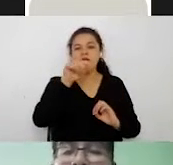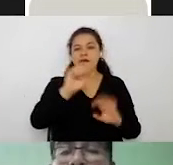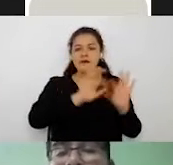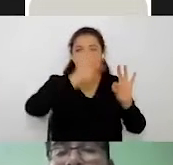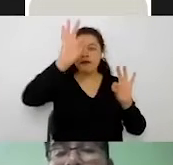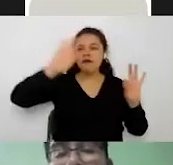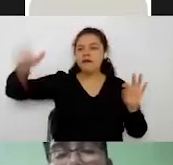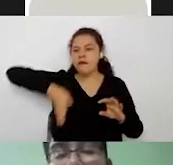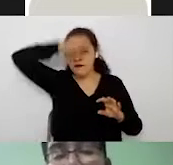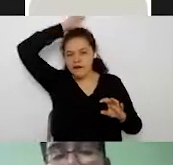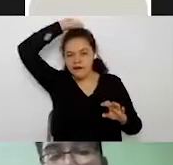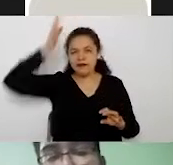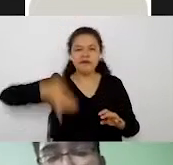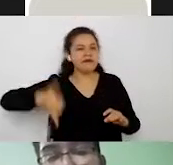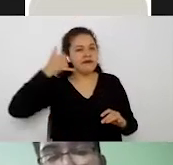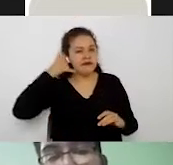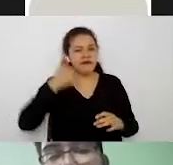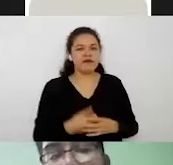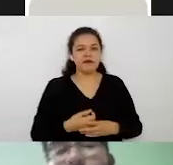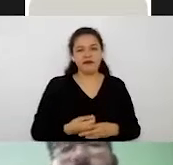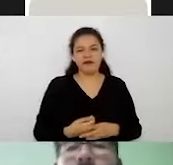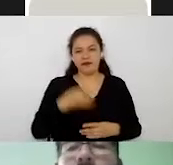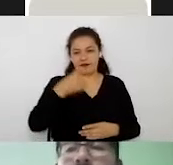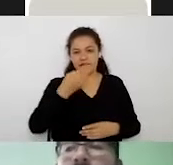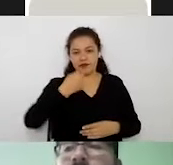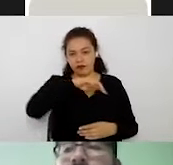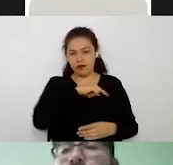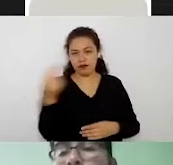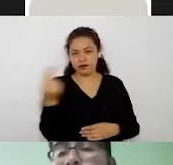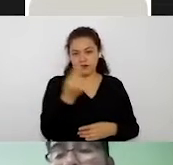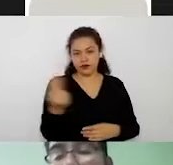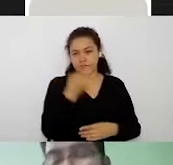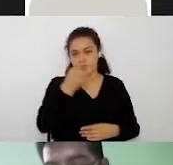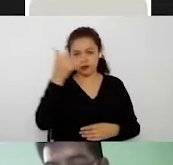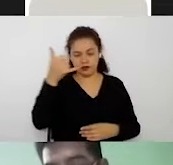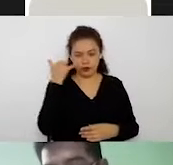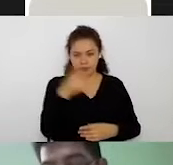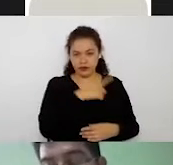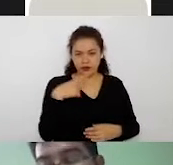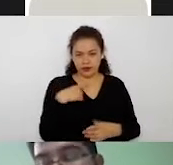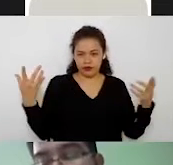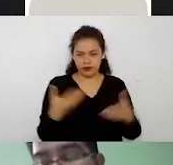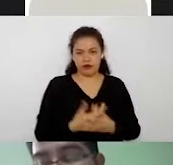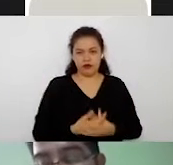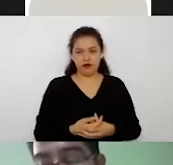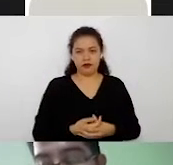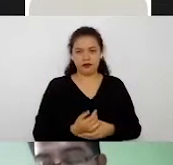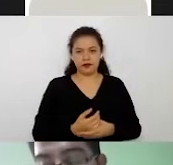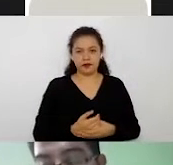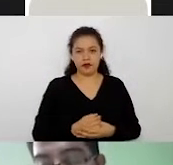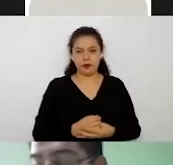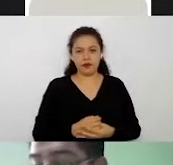a los bomberos. Entonces, es necesario también hacer ese tipo de llamadas y como lo verán